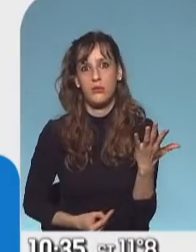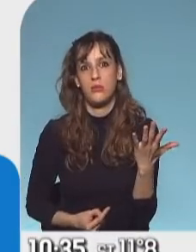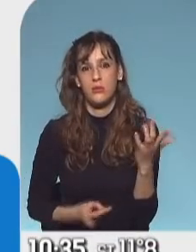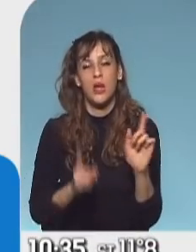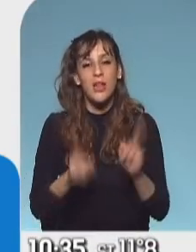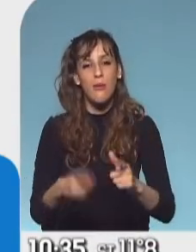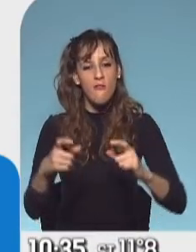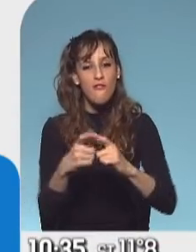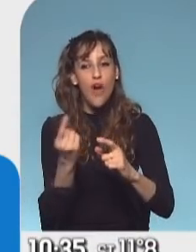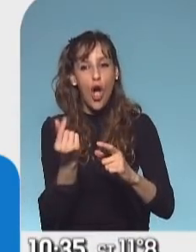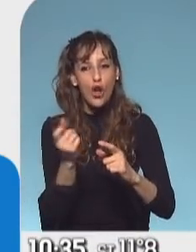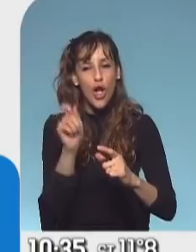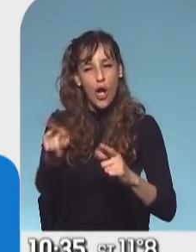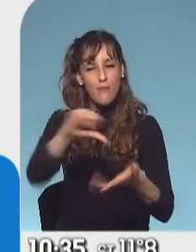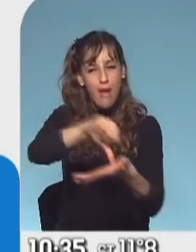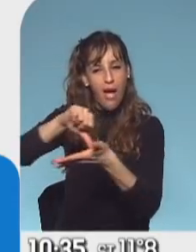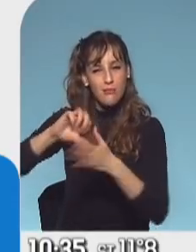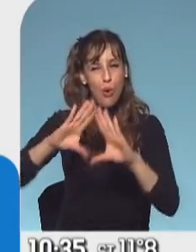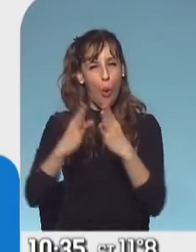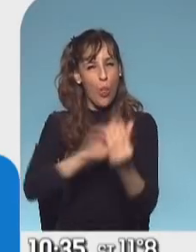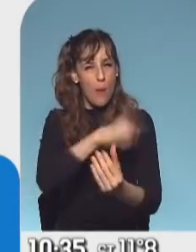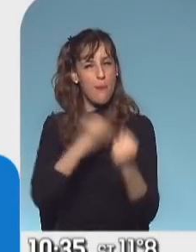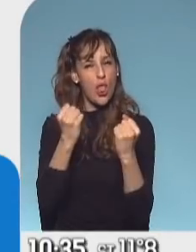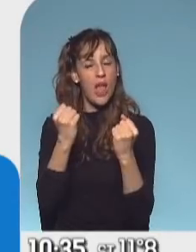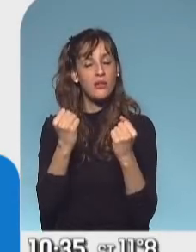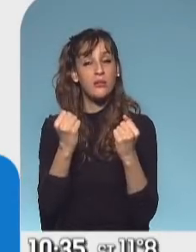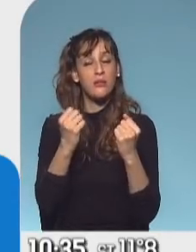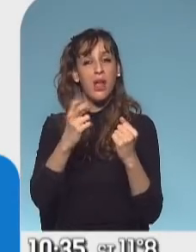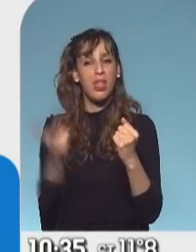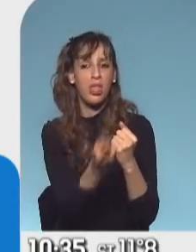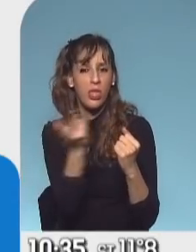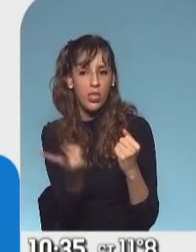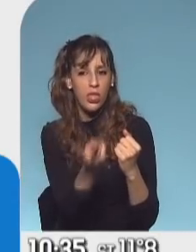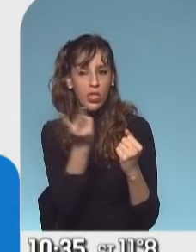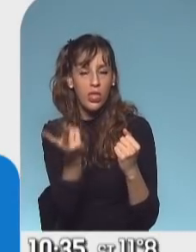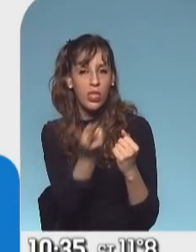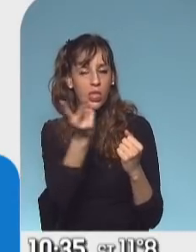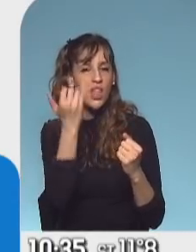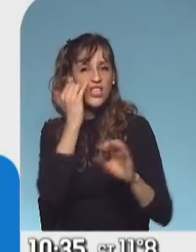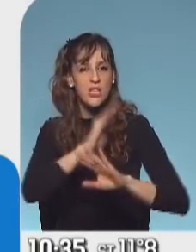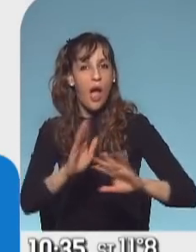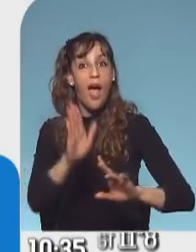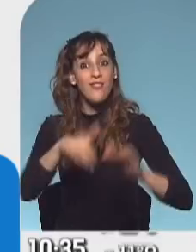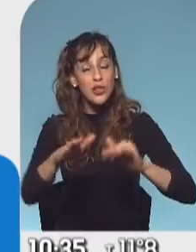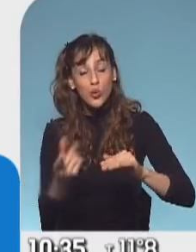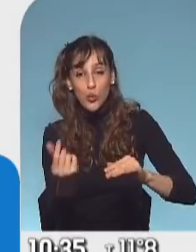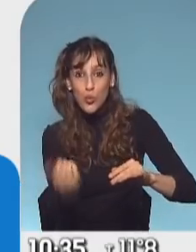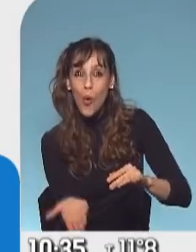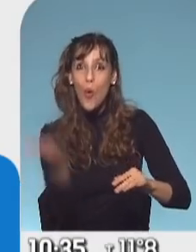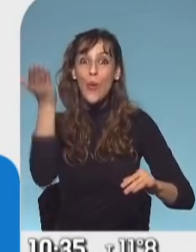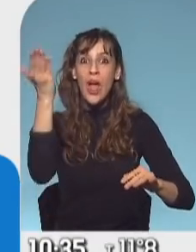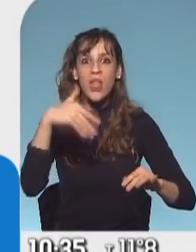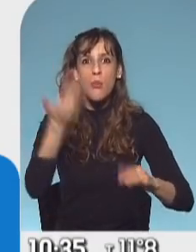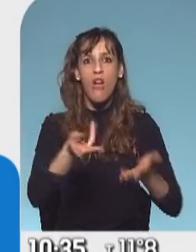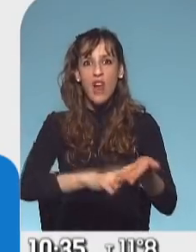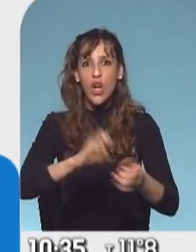de las grandes potencias bajan, bajan, bajan. Algún día suben porque piensan que pasó el coronavirus y al día siguiente hay un